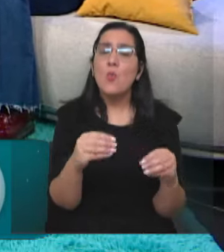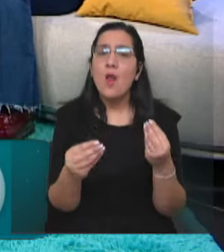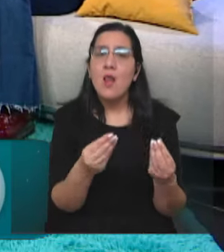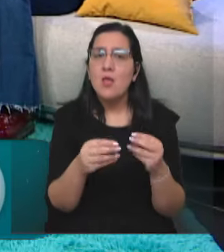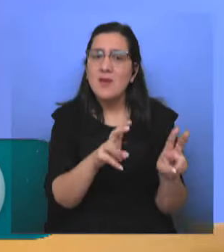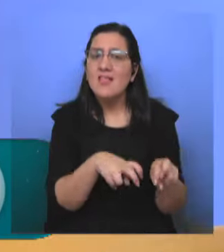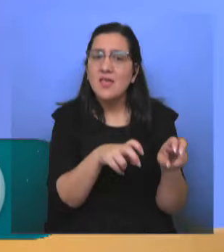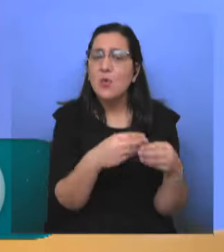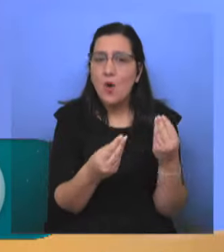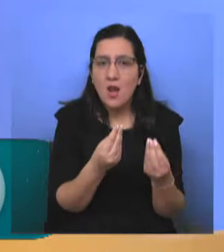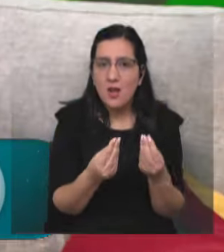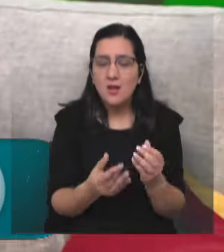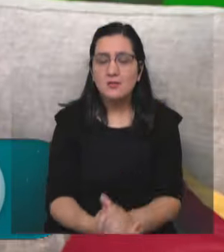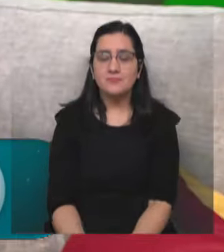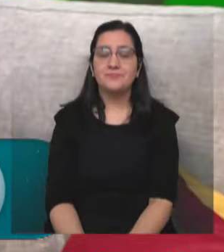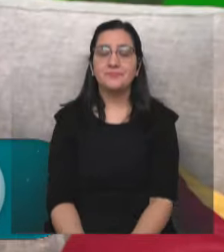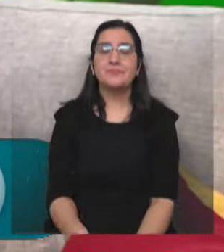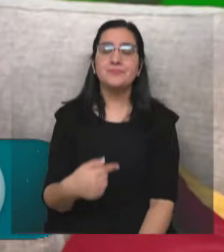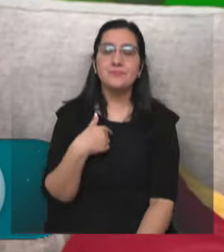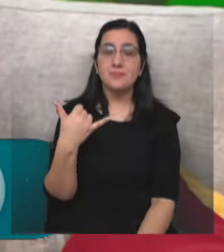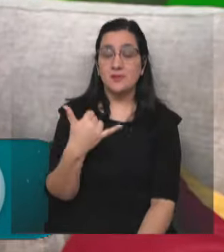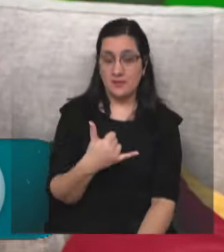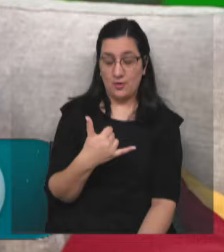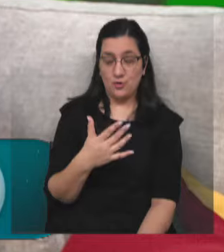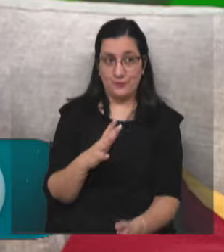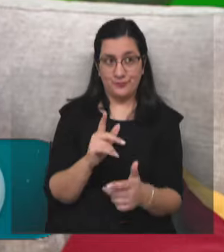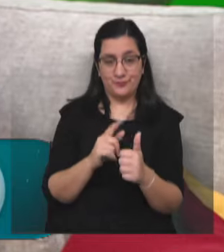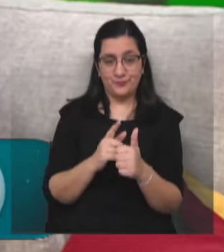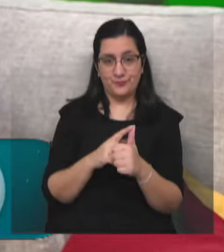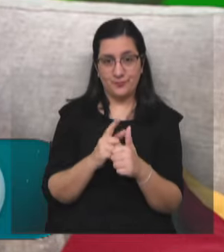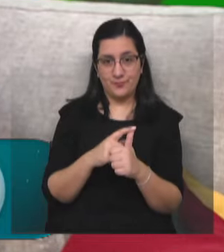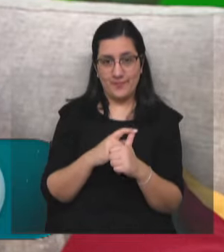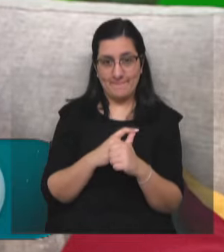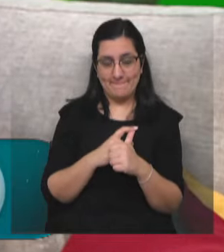¿Y qué rubros tenés vos en tu chakra? O sea, yo en mi chakra trato de tener